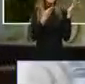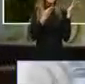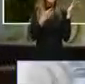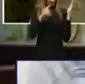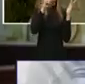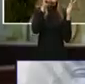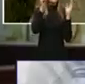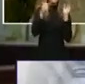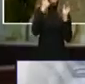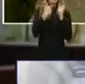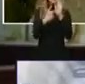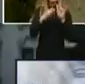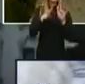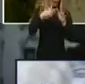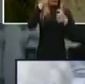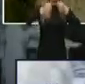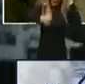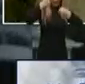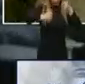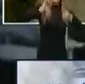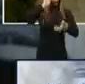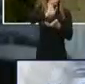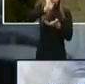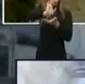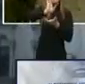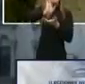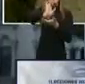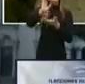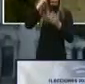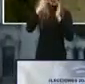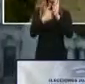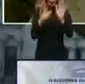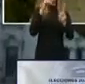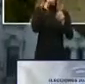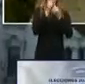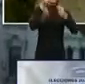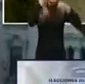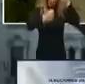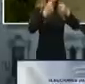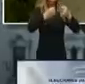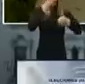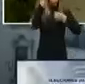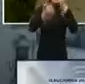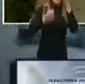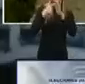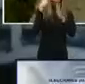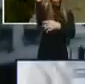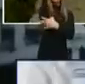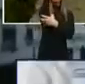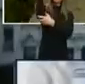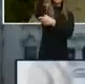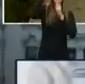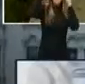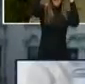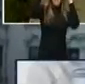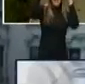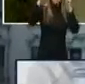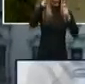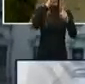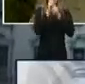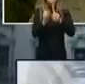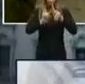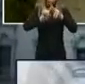los vehículos, están pasando a los demás conductores con sus banderas y también comienzan a